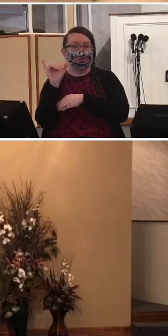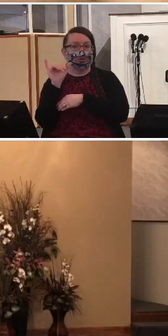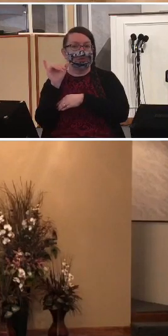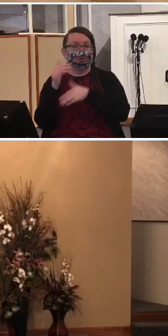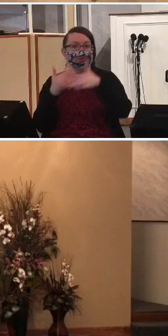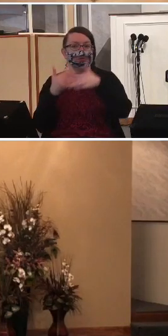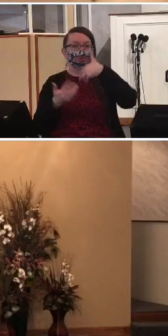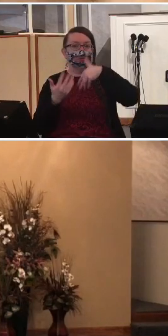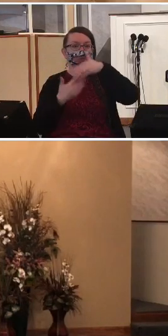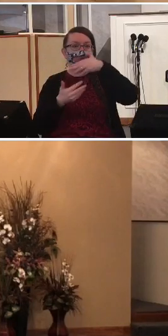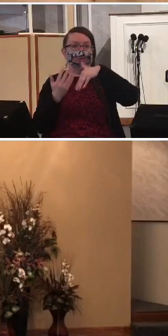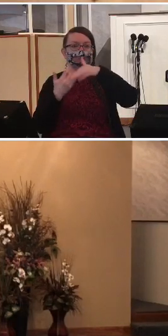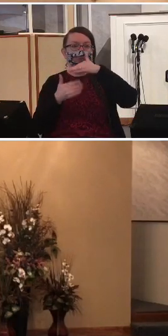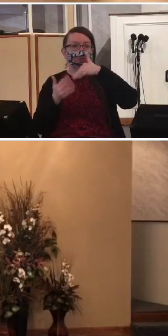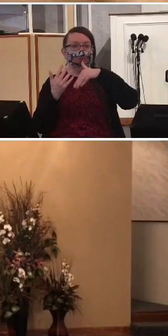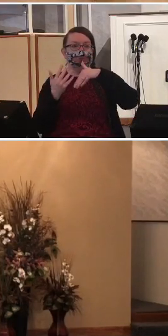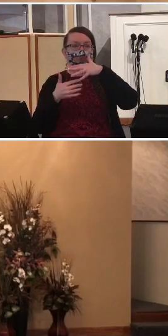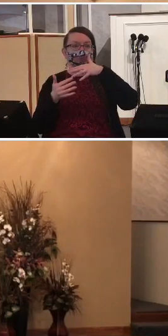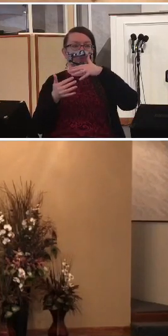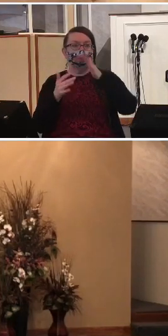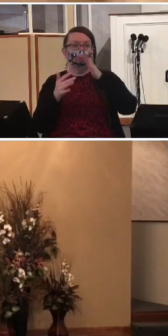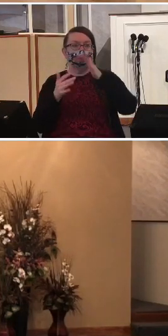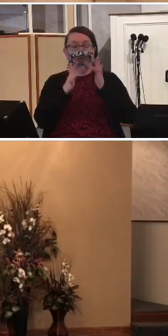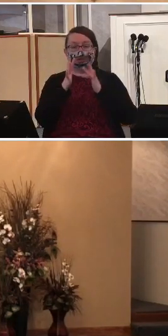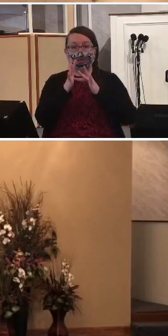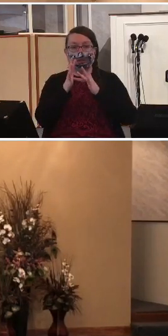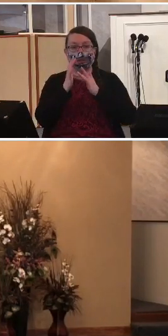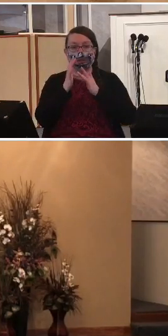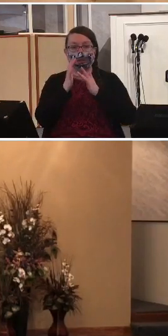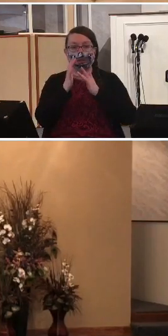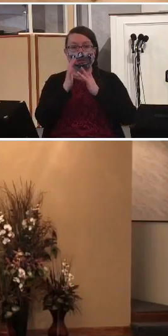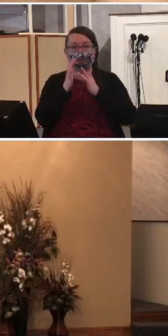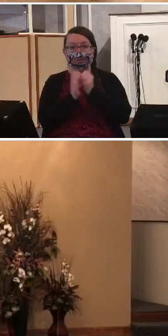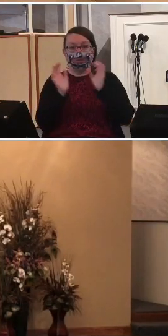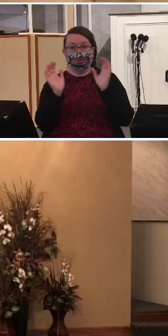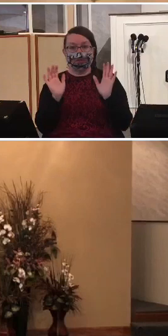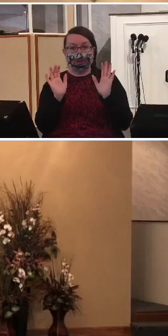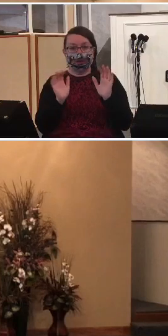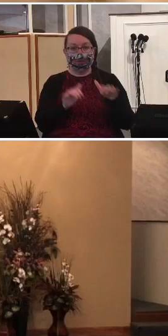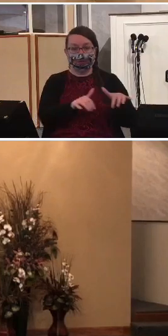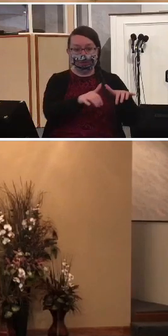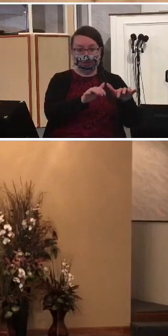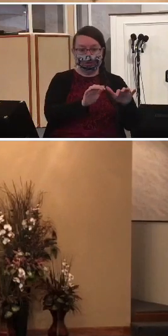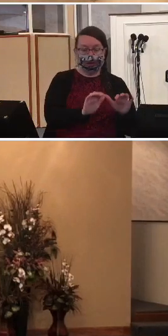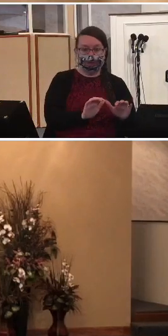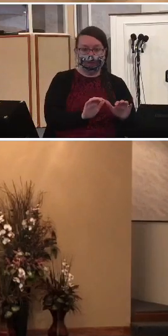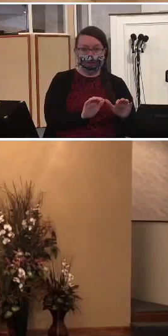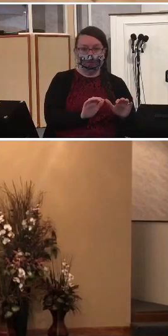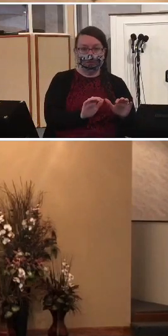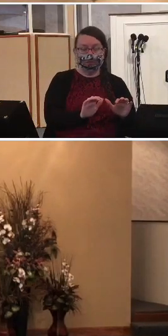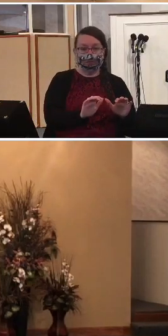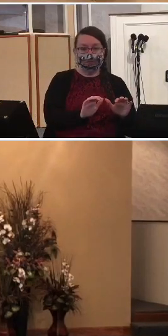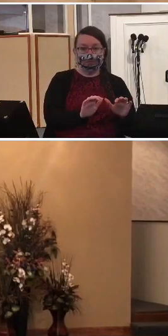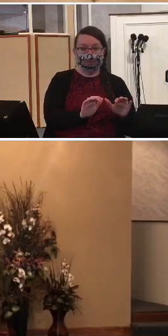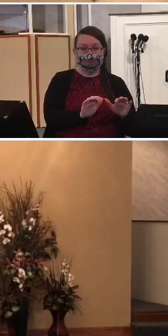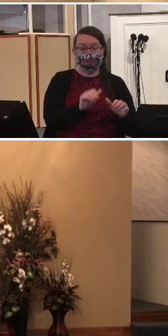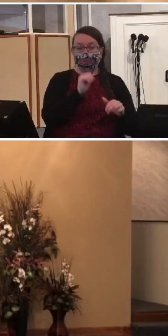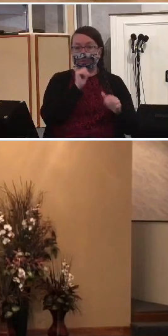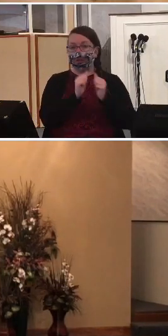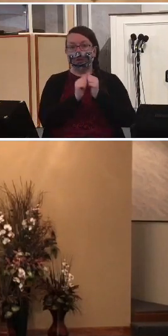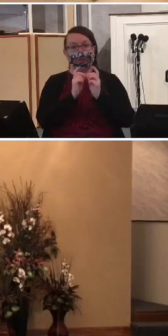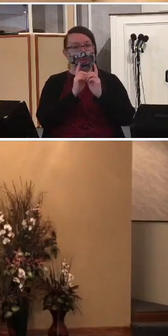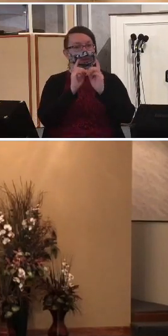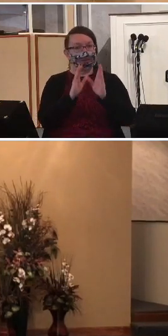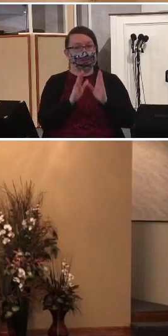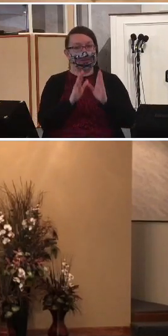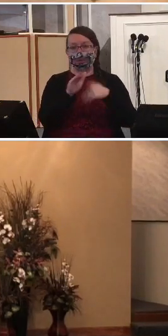de la interacción. Jesús fue crucificado y fue puesto en una tumba y él resucitó. Pero